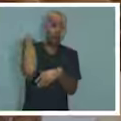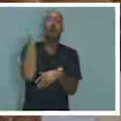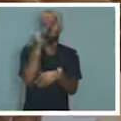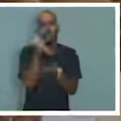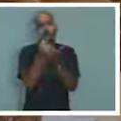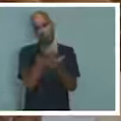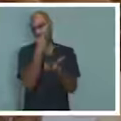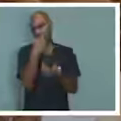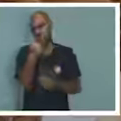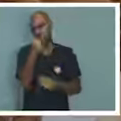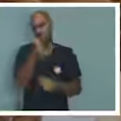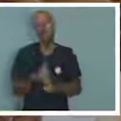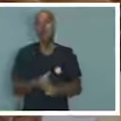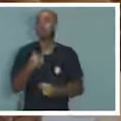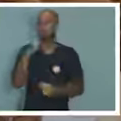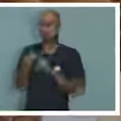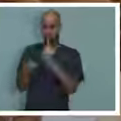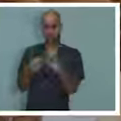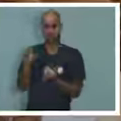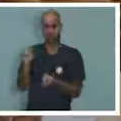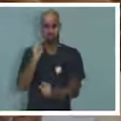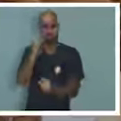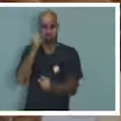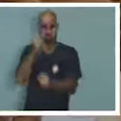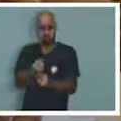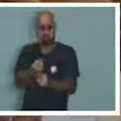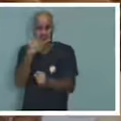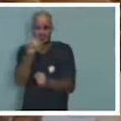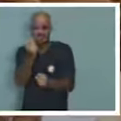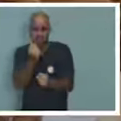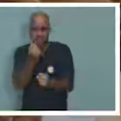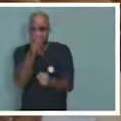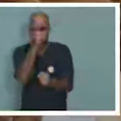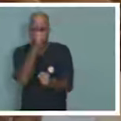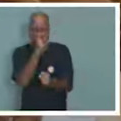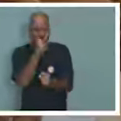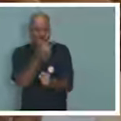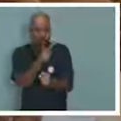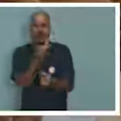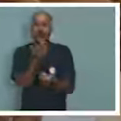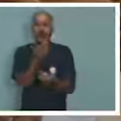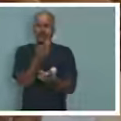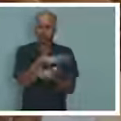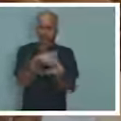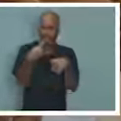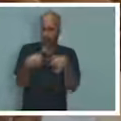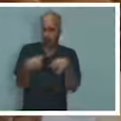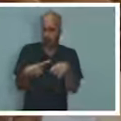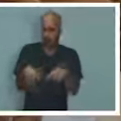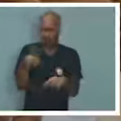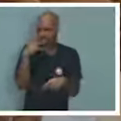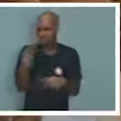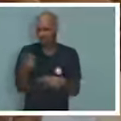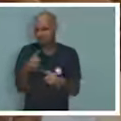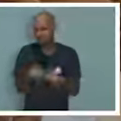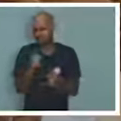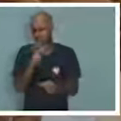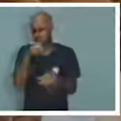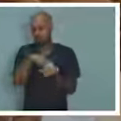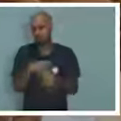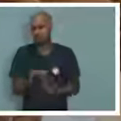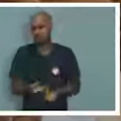interesaba muchísimo, ¿cómo llega usted a interesarse por la veterinaria y qué la lleva a trabajar precisamente aquí en la UBB El Jiwe? Bueno,